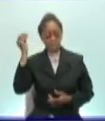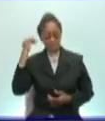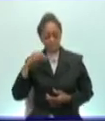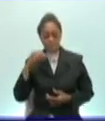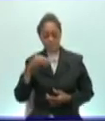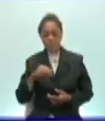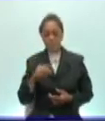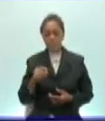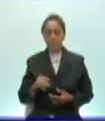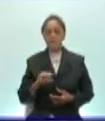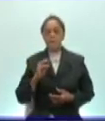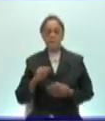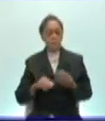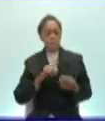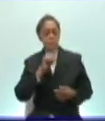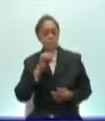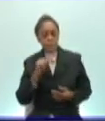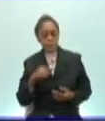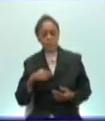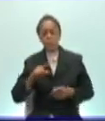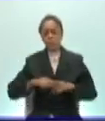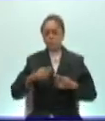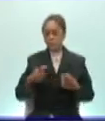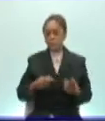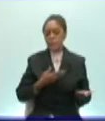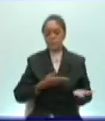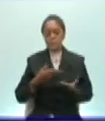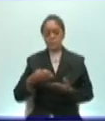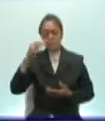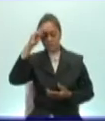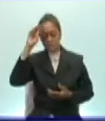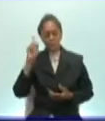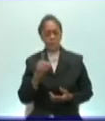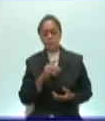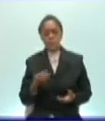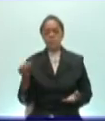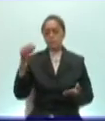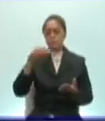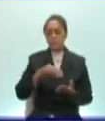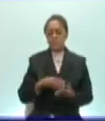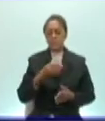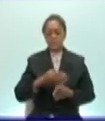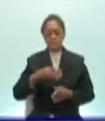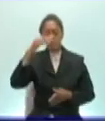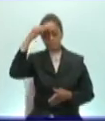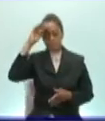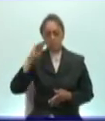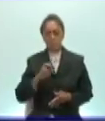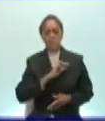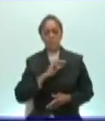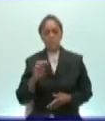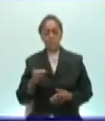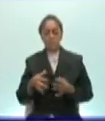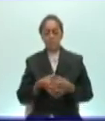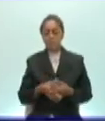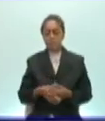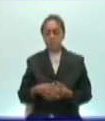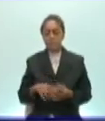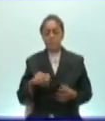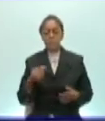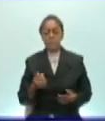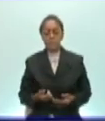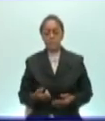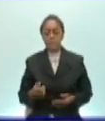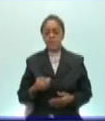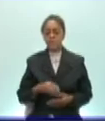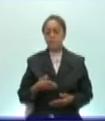se averigua por qué no invitaron a los cubanos y no los dejan entrar en la ciudad de Santiago de Cuba, la respuesta norteamericana, sobre todo de